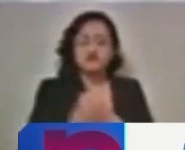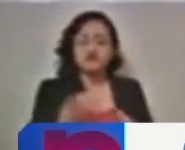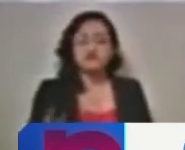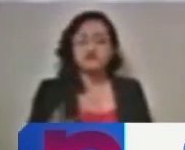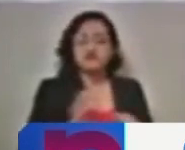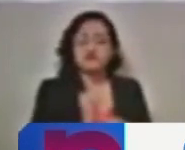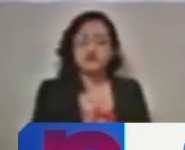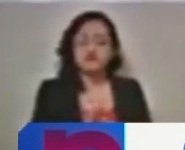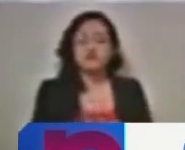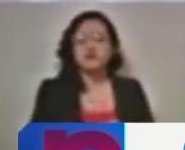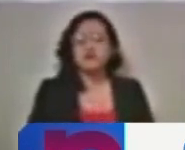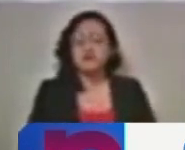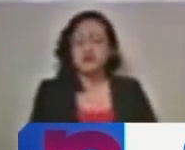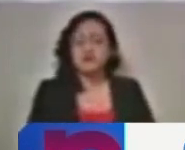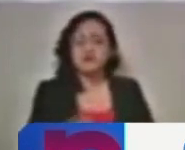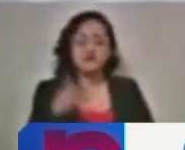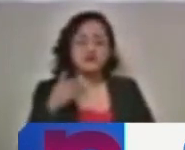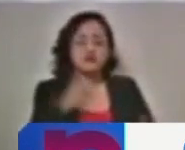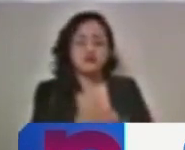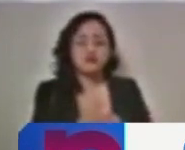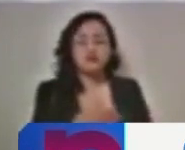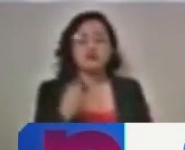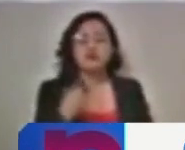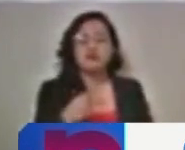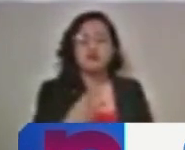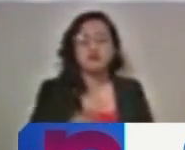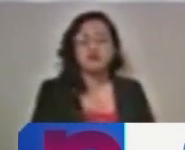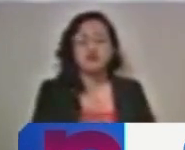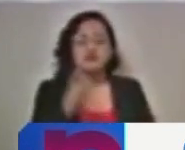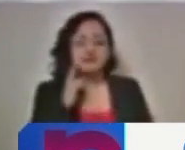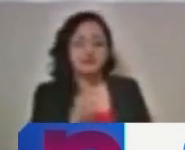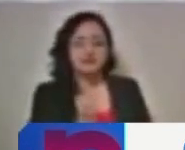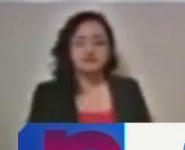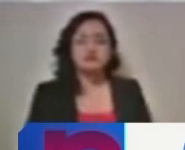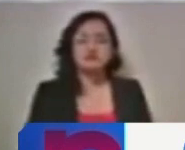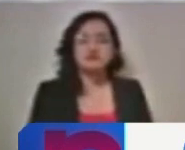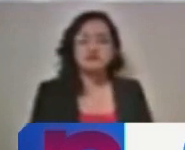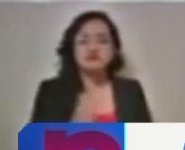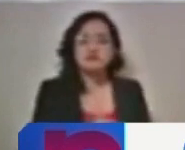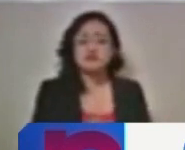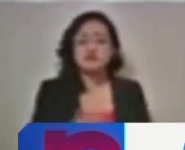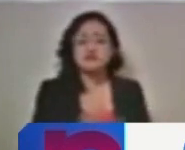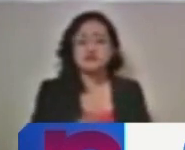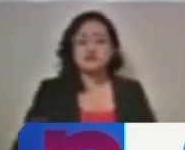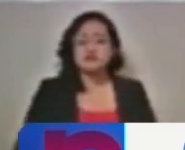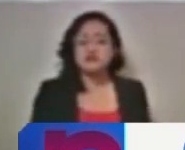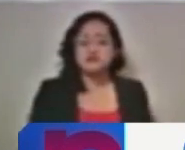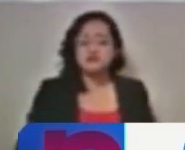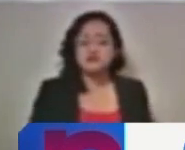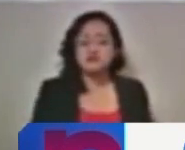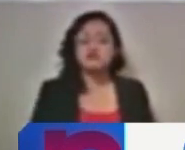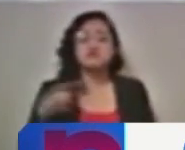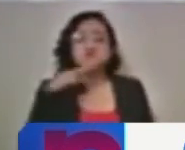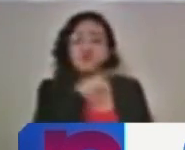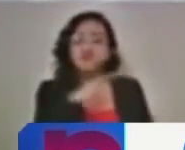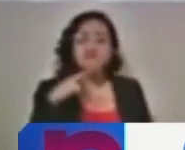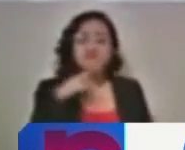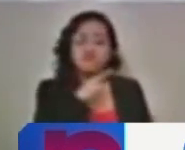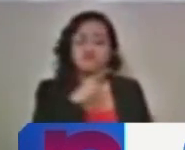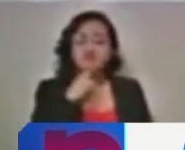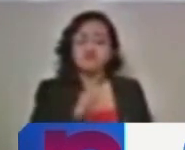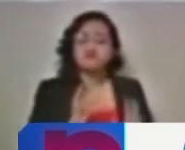con la visión del gobierno del estado. Decirles que con este comportamiento pronto vamos a